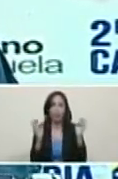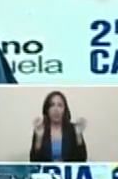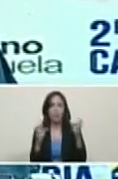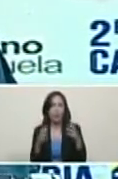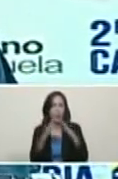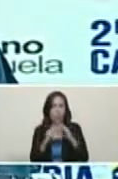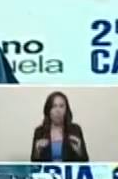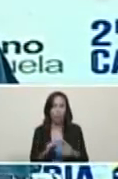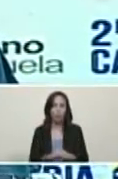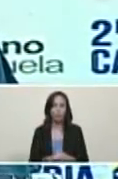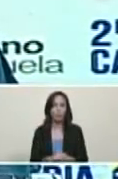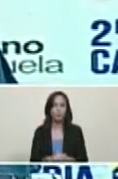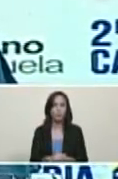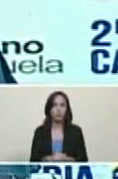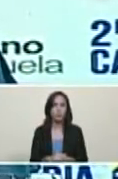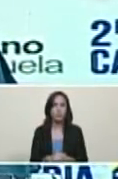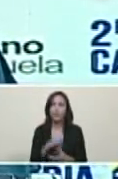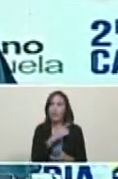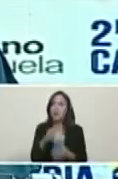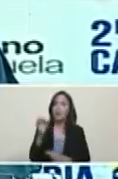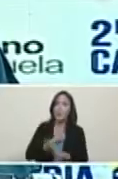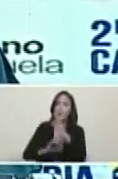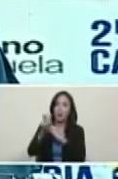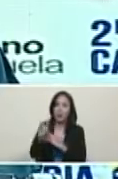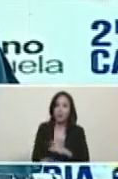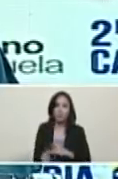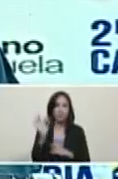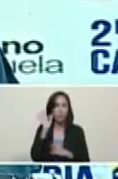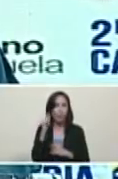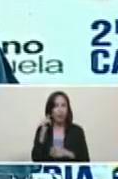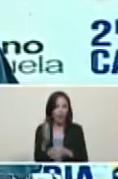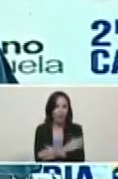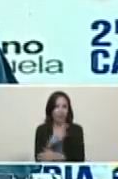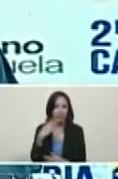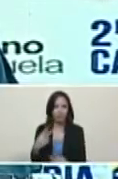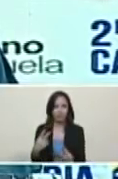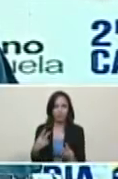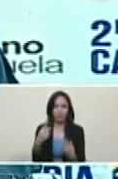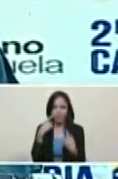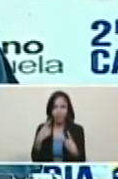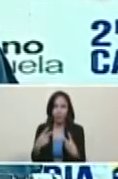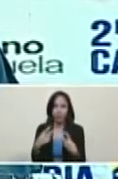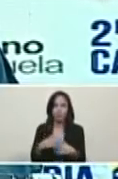que nos explicaba Josmar y Josefina. Te dieron un regalito.